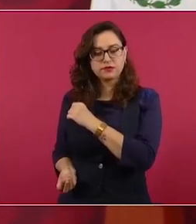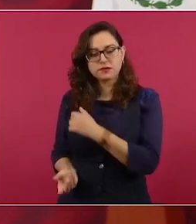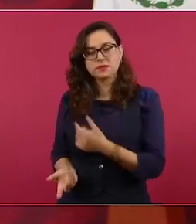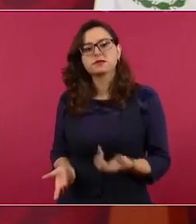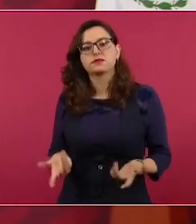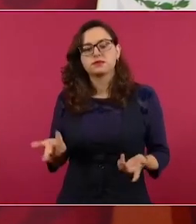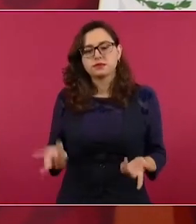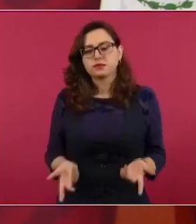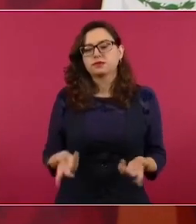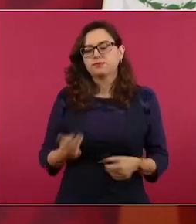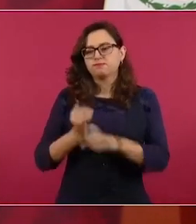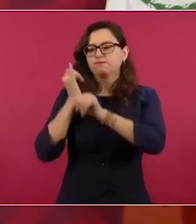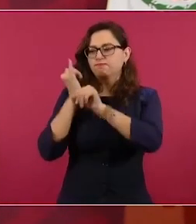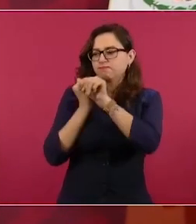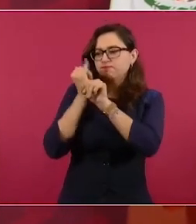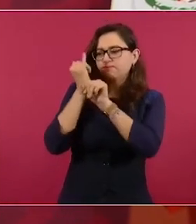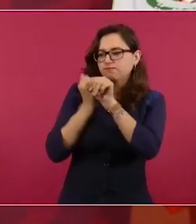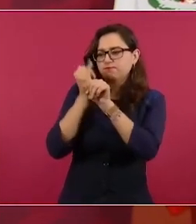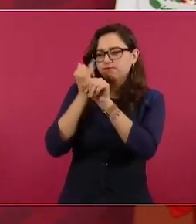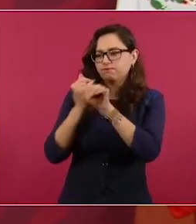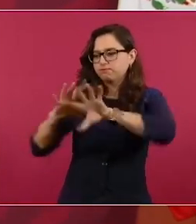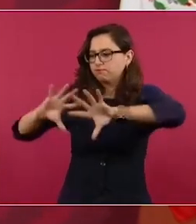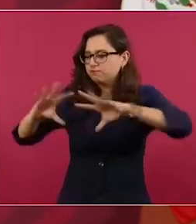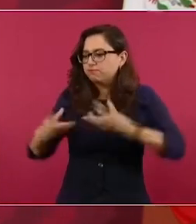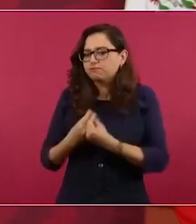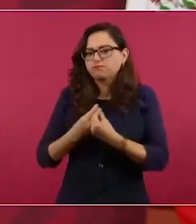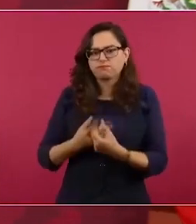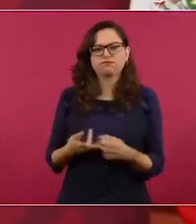pues recabando toda la información.